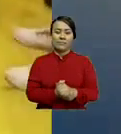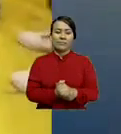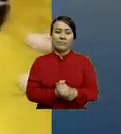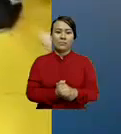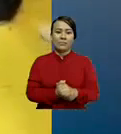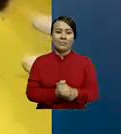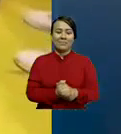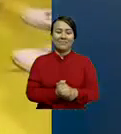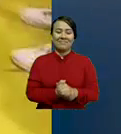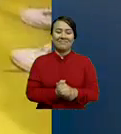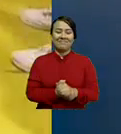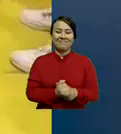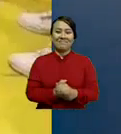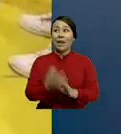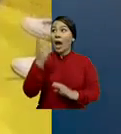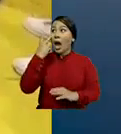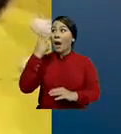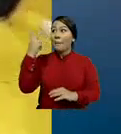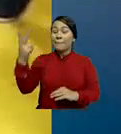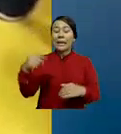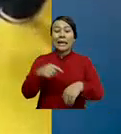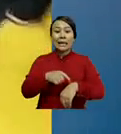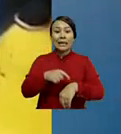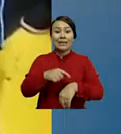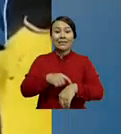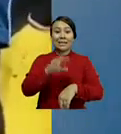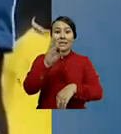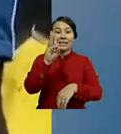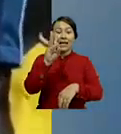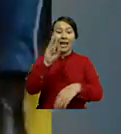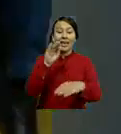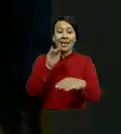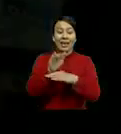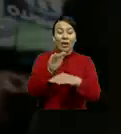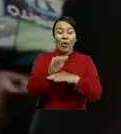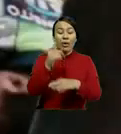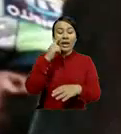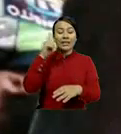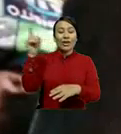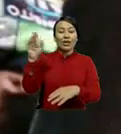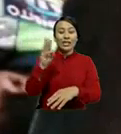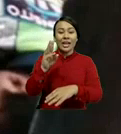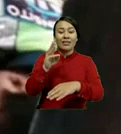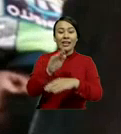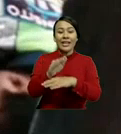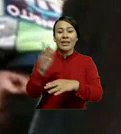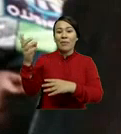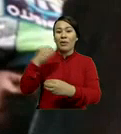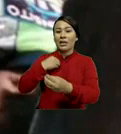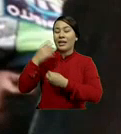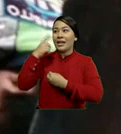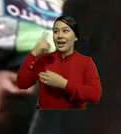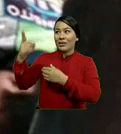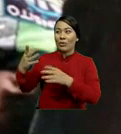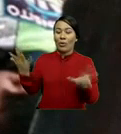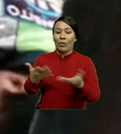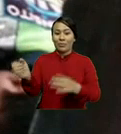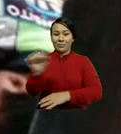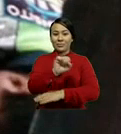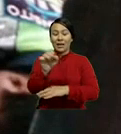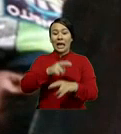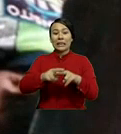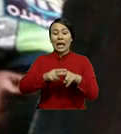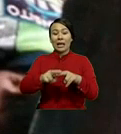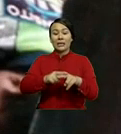El hecho ocurrió aproximadamente a las 18:30 del viernes, en uno de los parqueaderos de un centro comercial del sur de